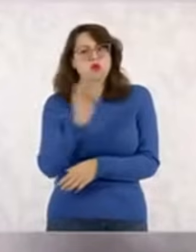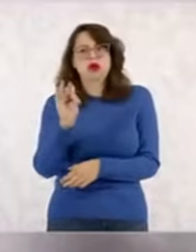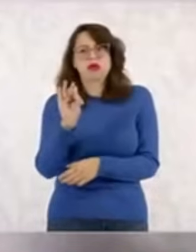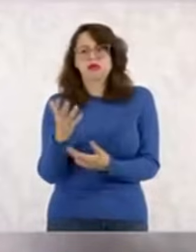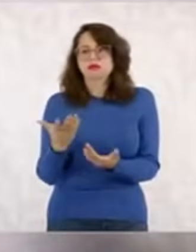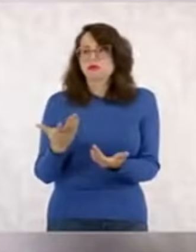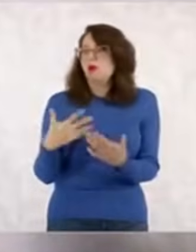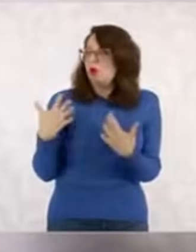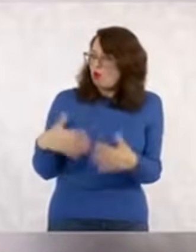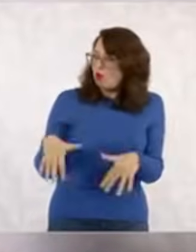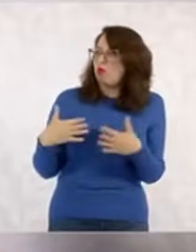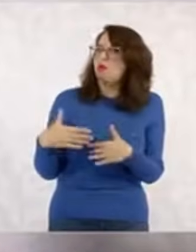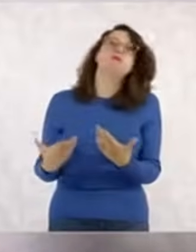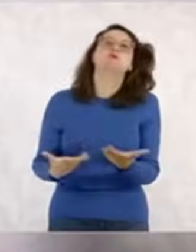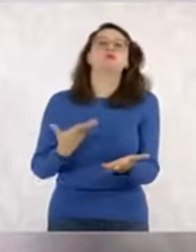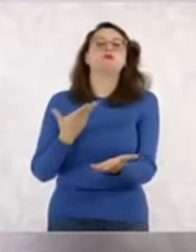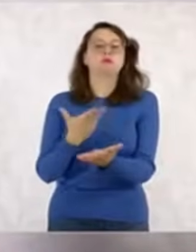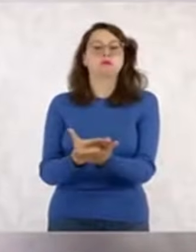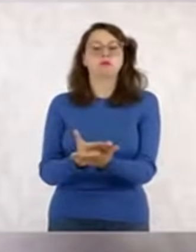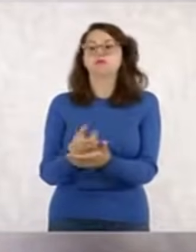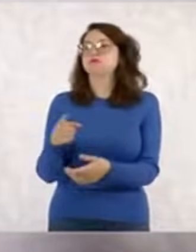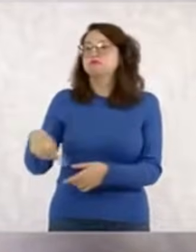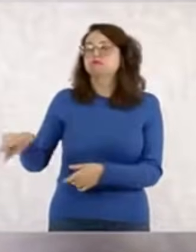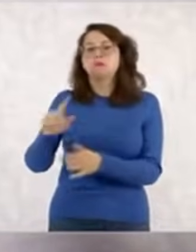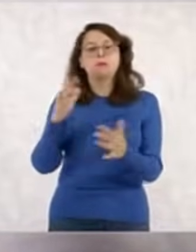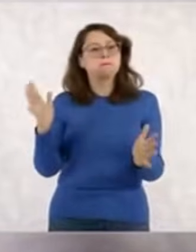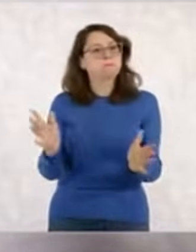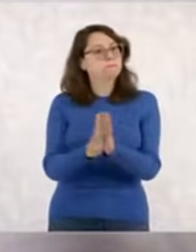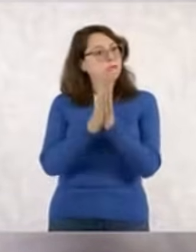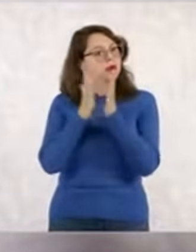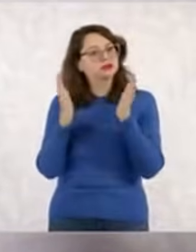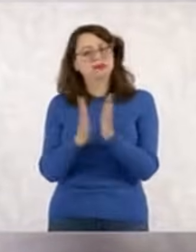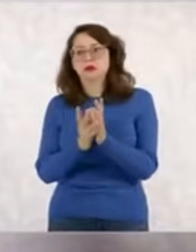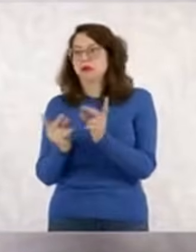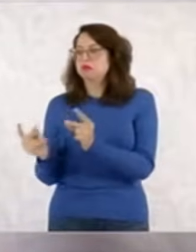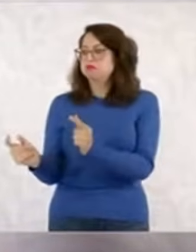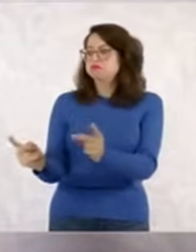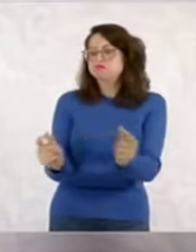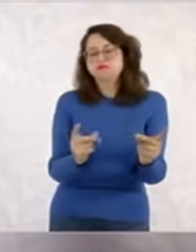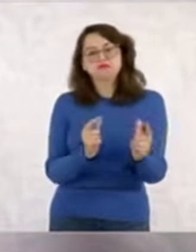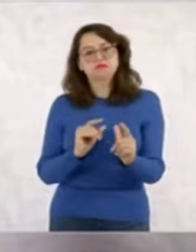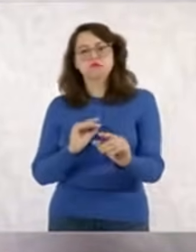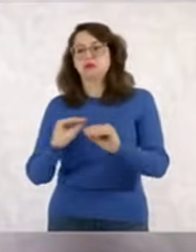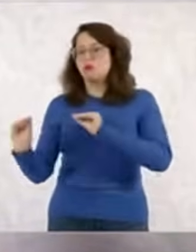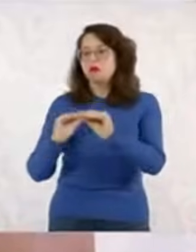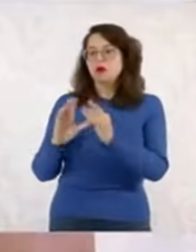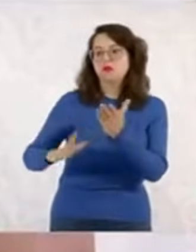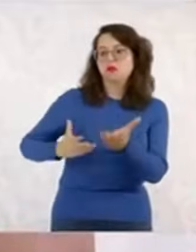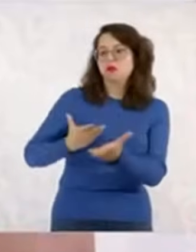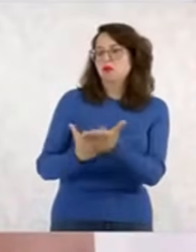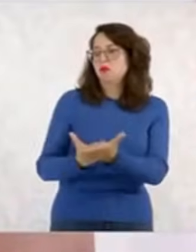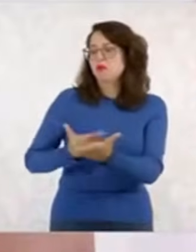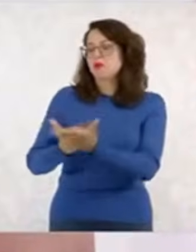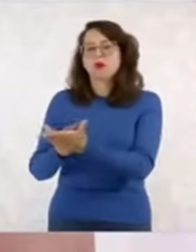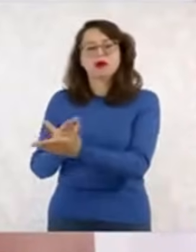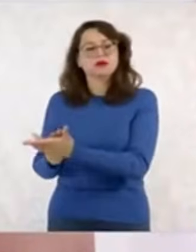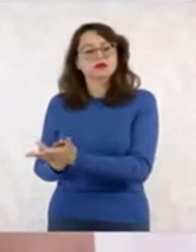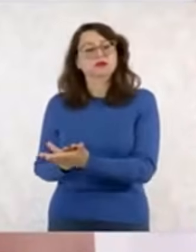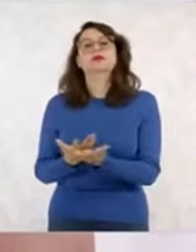la jornada. Fue una participación muy activa, reitero, no solamente además tenemos que decir que